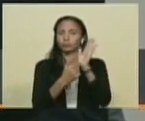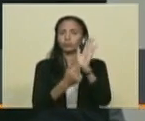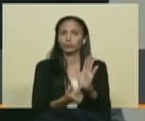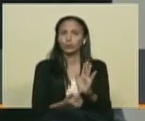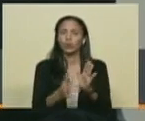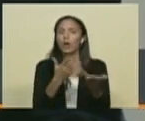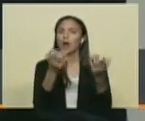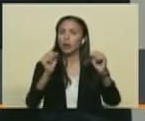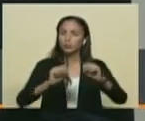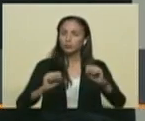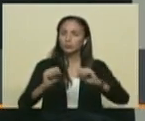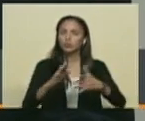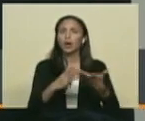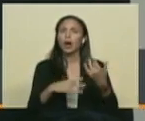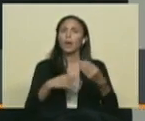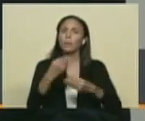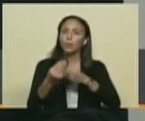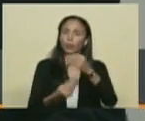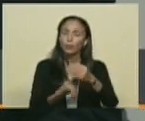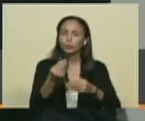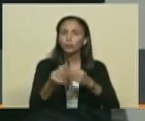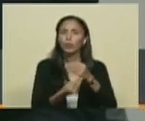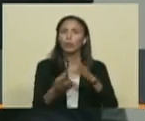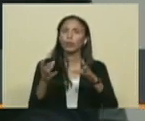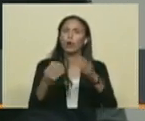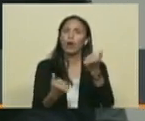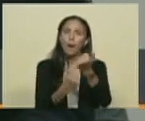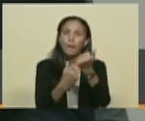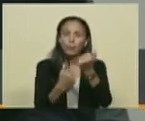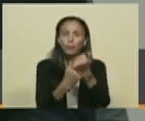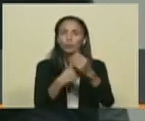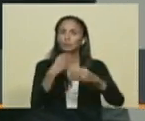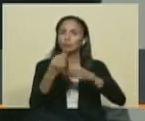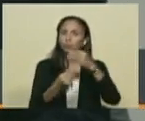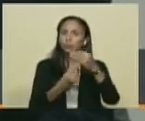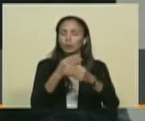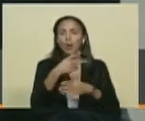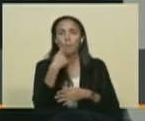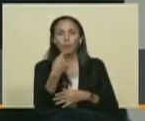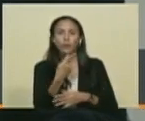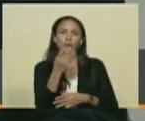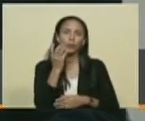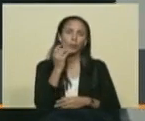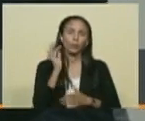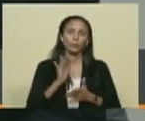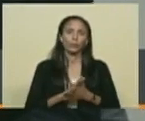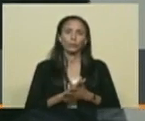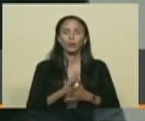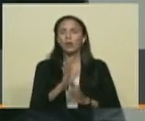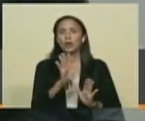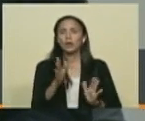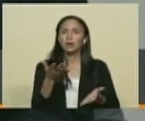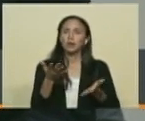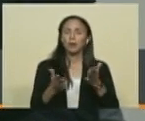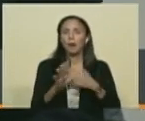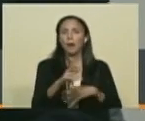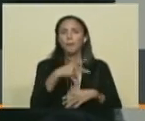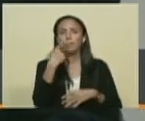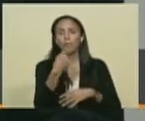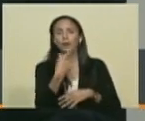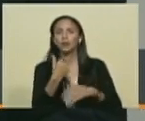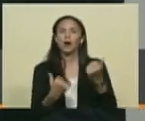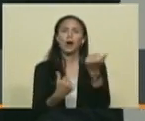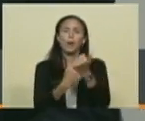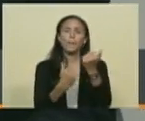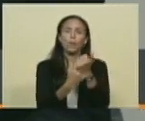hemos aportado nuestro grano de arena en el sentido de que la política debe ser la moneda, debe